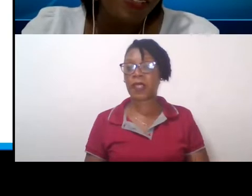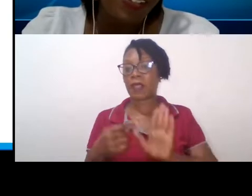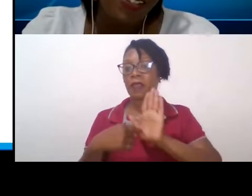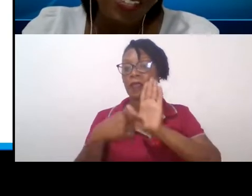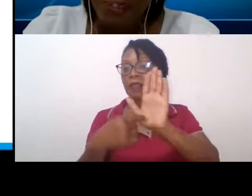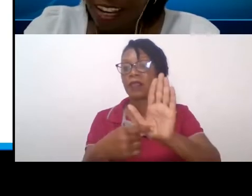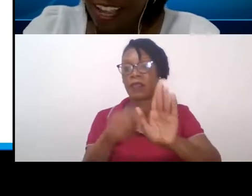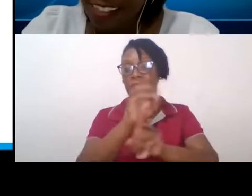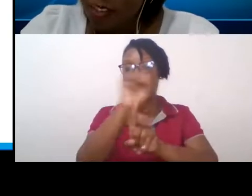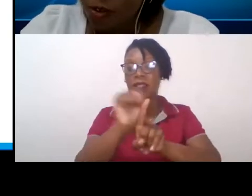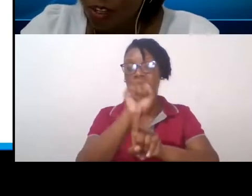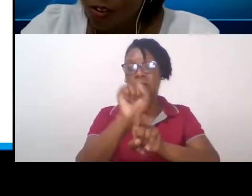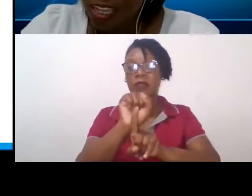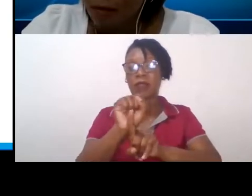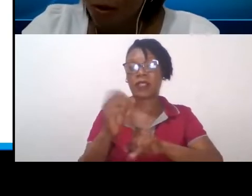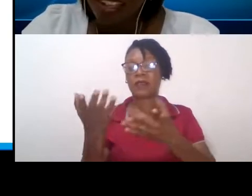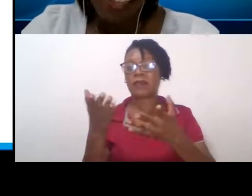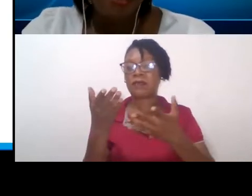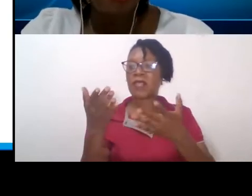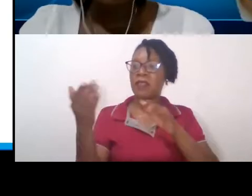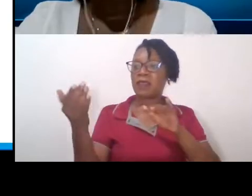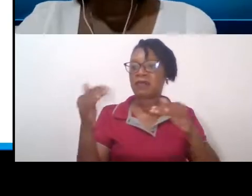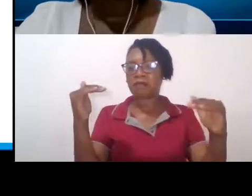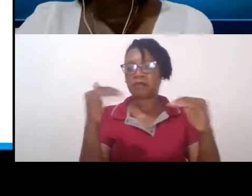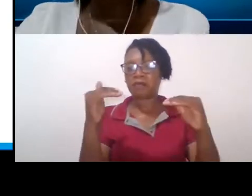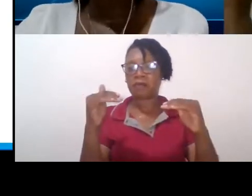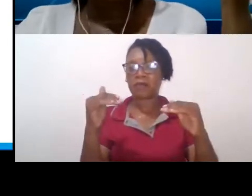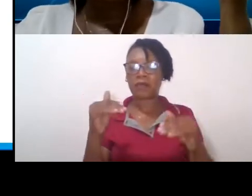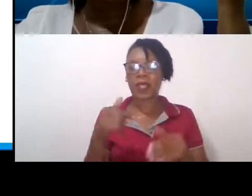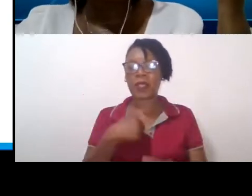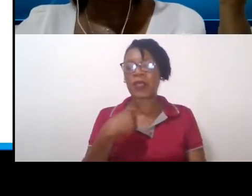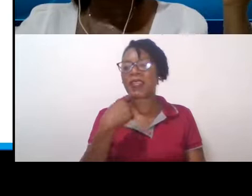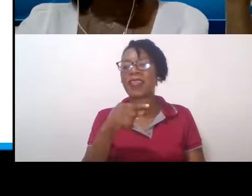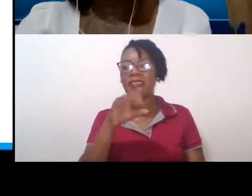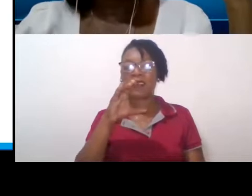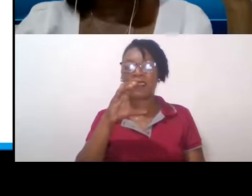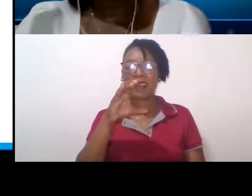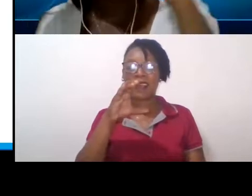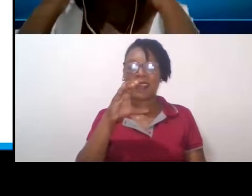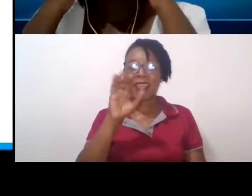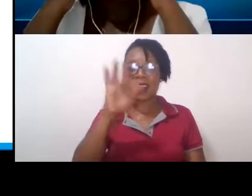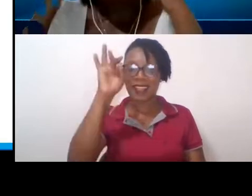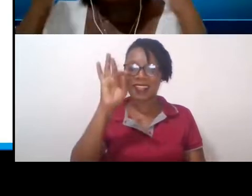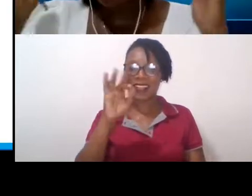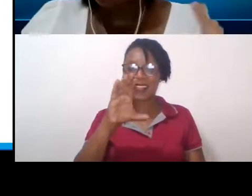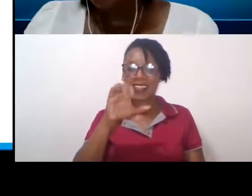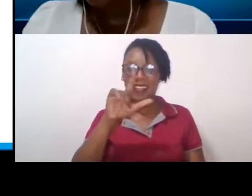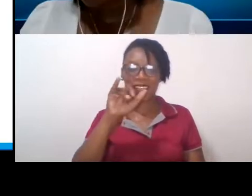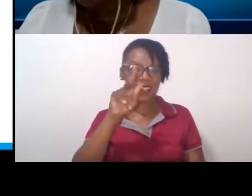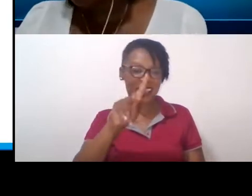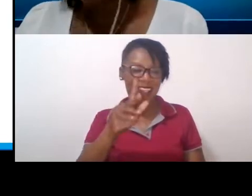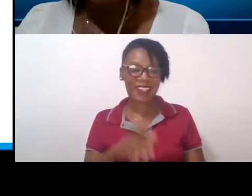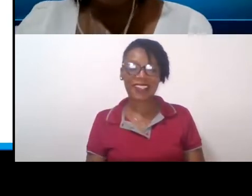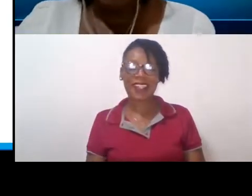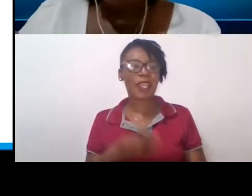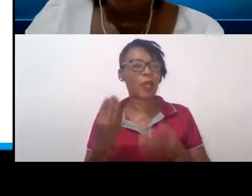de situaciones similares, y eso es lo que yo llamo el clic. O sea, mi mente hizo clic. ¿Cómo es eso?